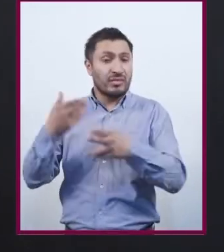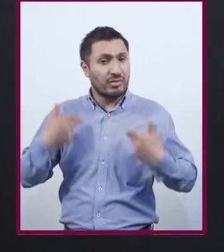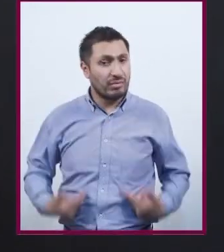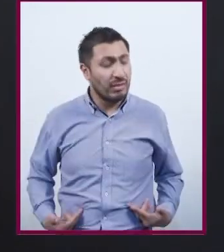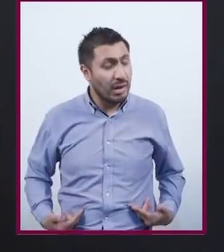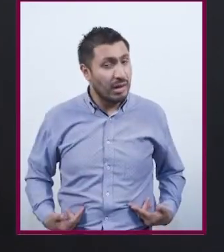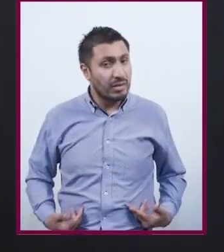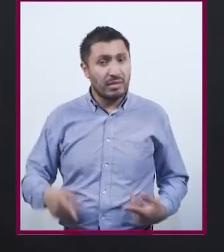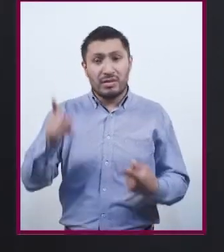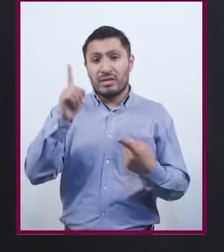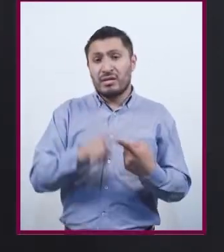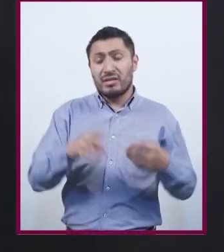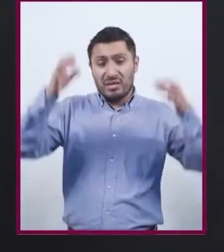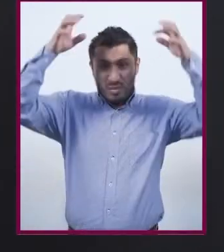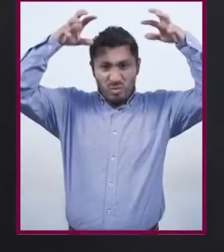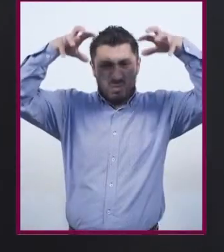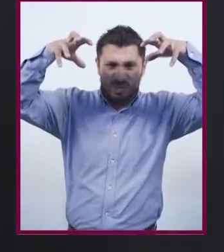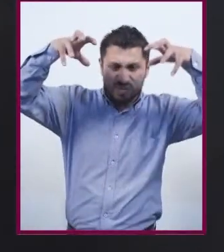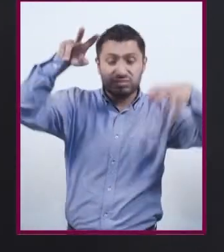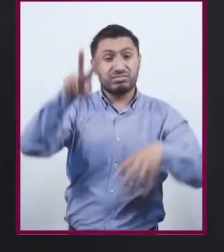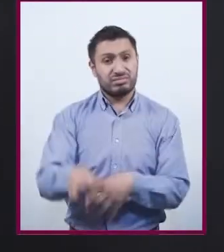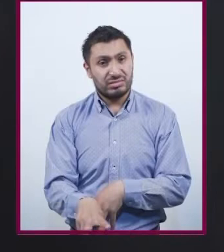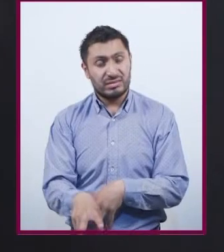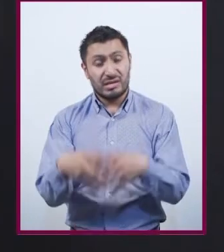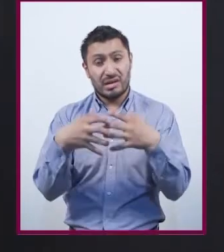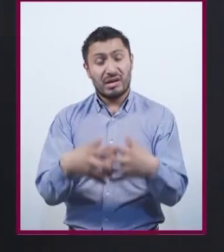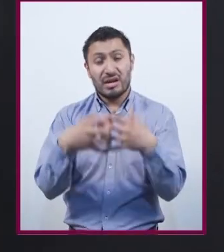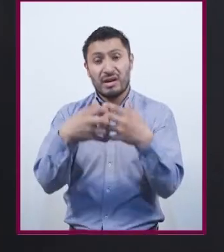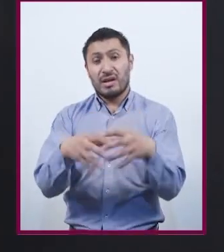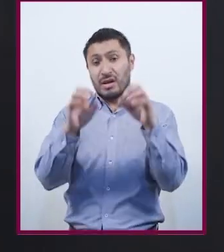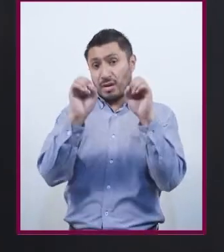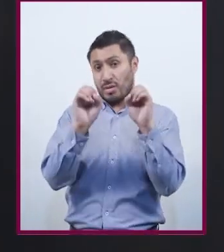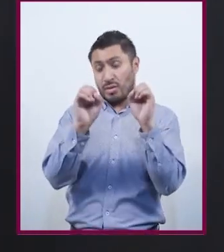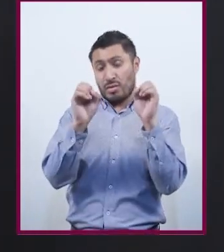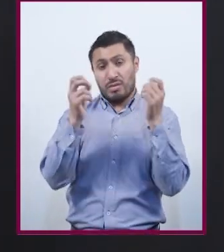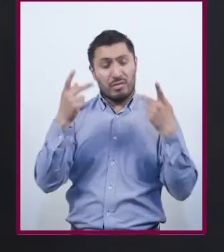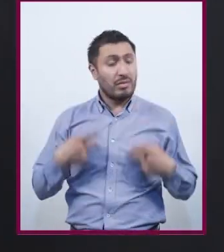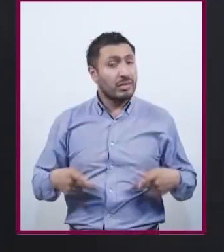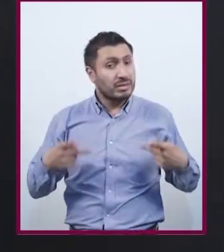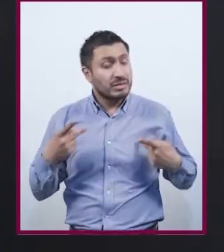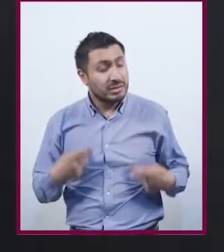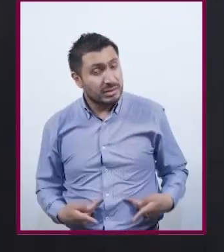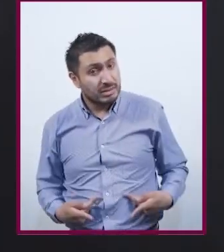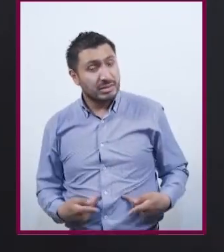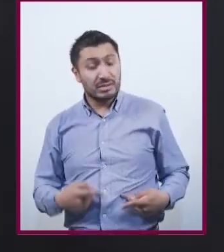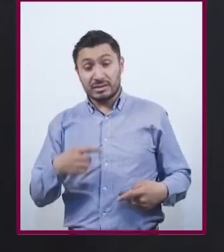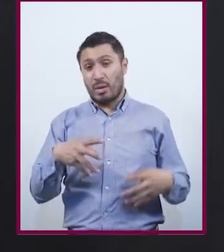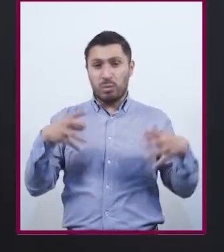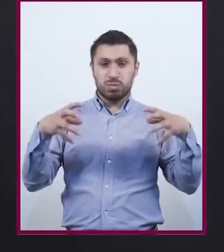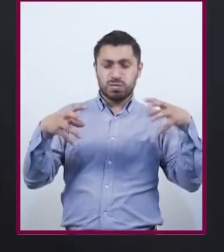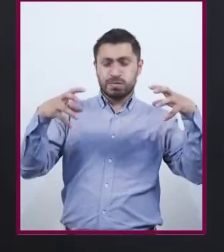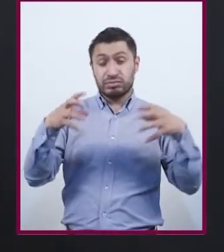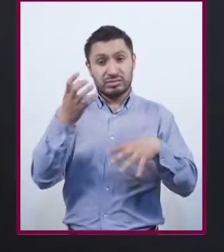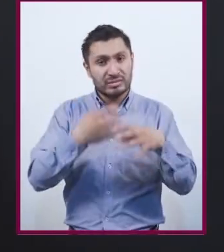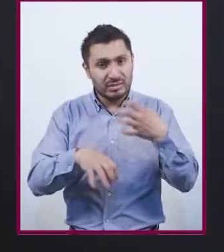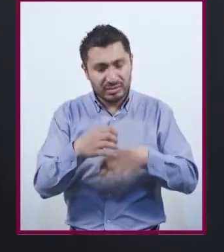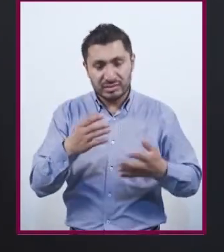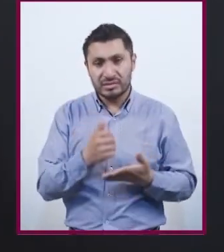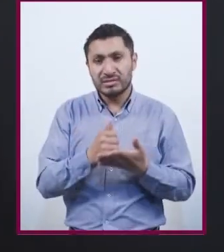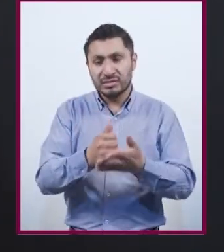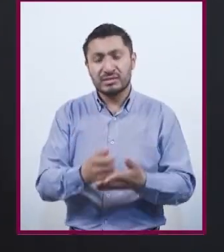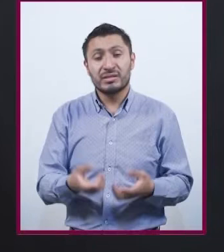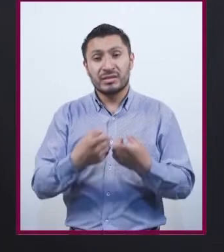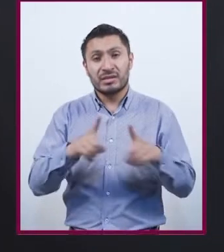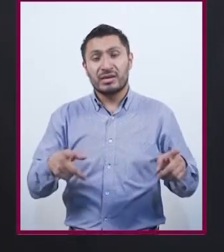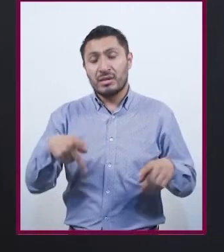para la humanidad? ¿Quién es el verdadero monstruo? ¿Las máquinas o el ser que las crea? Estas máquinas